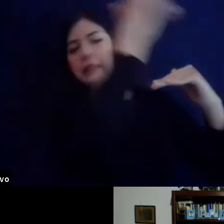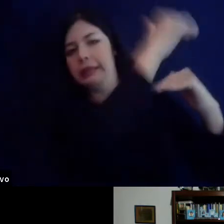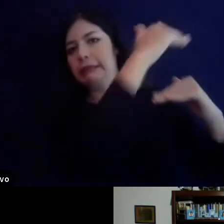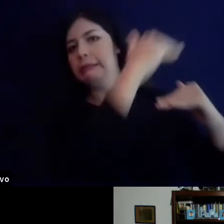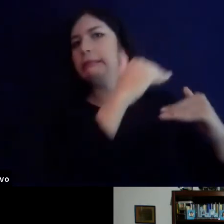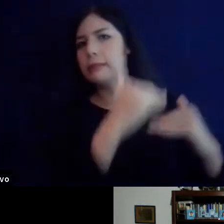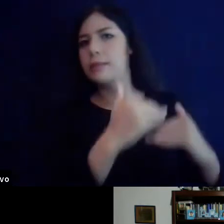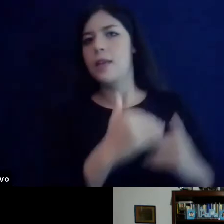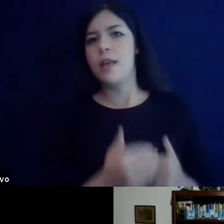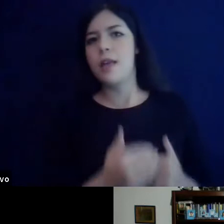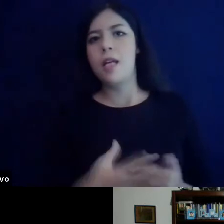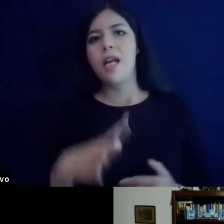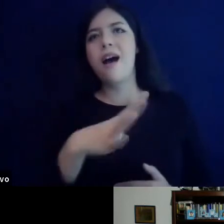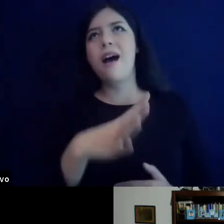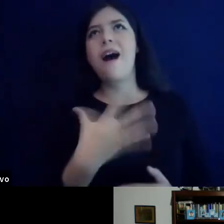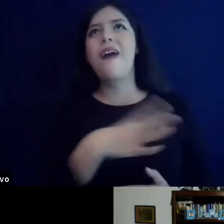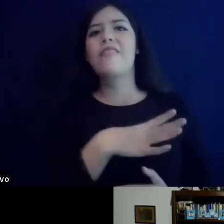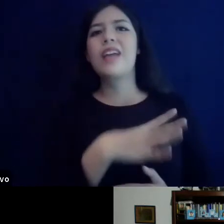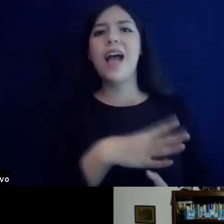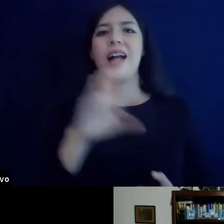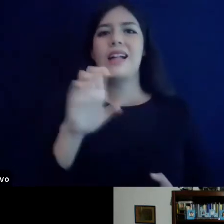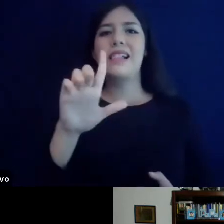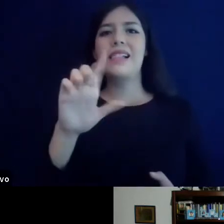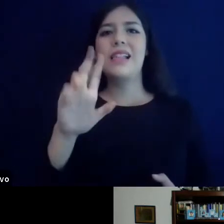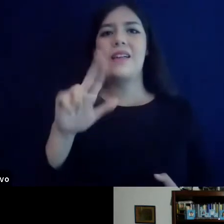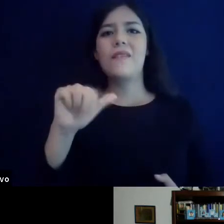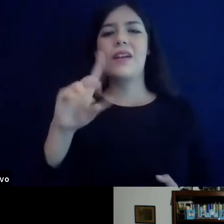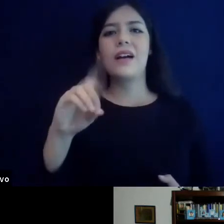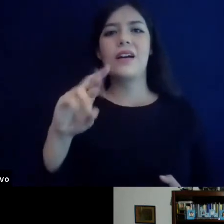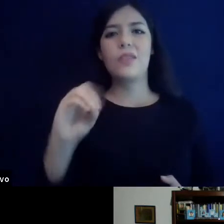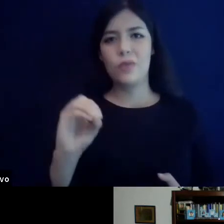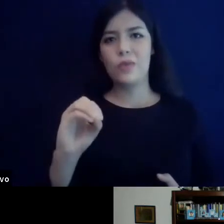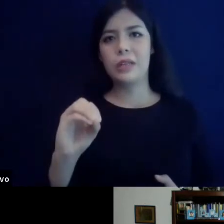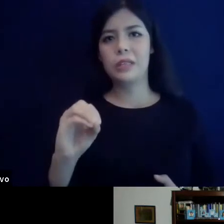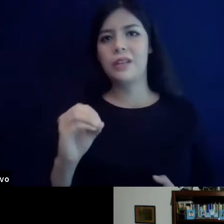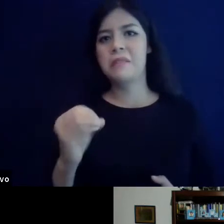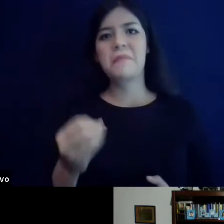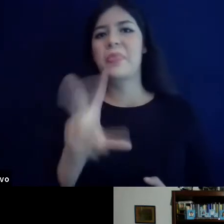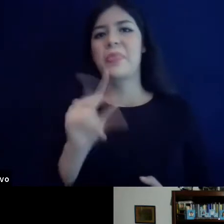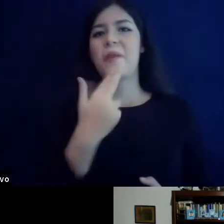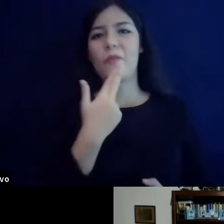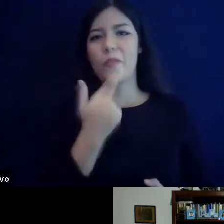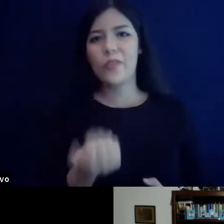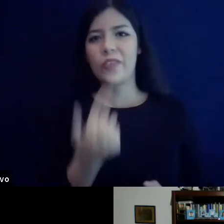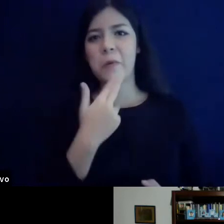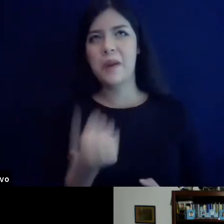las mejores, el elevador casi nunca servía. Entonces, pues me dijeron, ¿sabes qué? Pues no, ni tiene caso de que vayas.